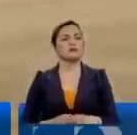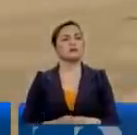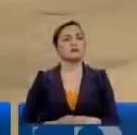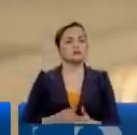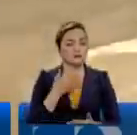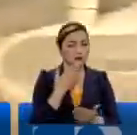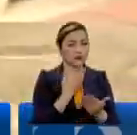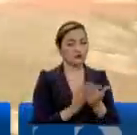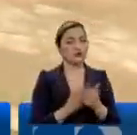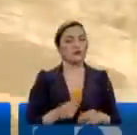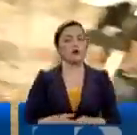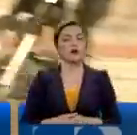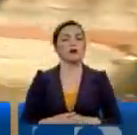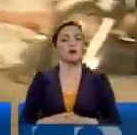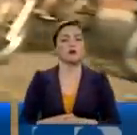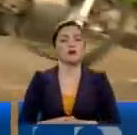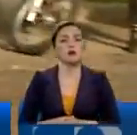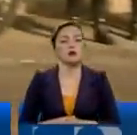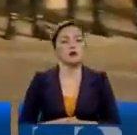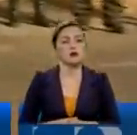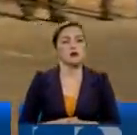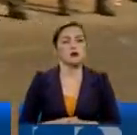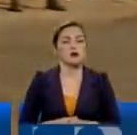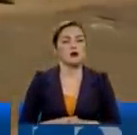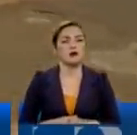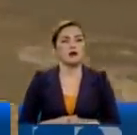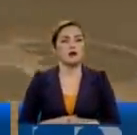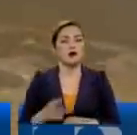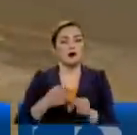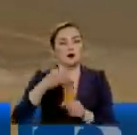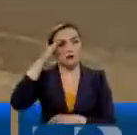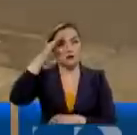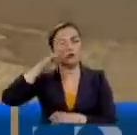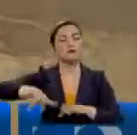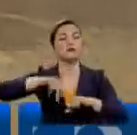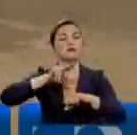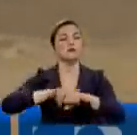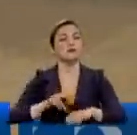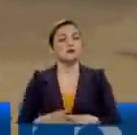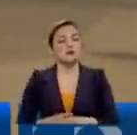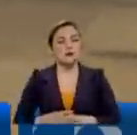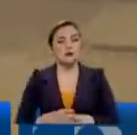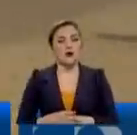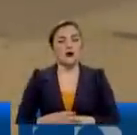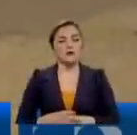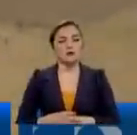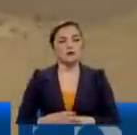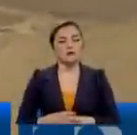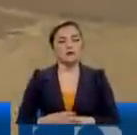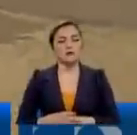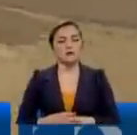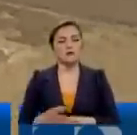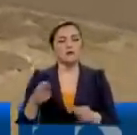Muchas gracias. Muchísimas gracias, señor Palma. Vemos también aquí la presencia de la Policía Nacional. Ellos justamente se han hecho